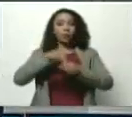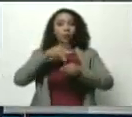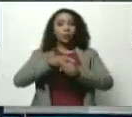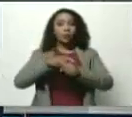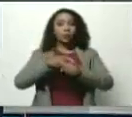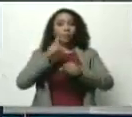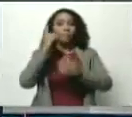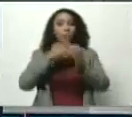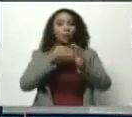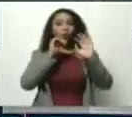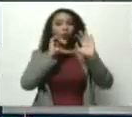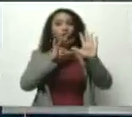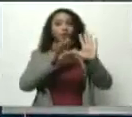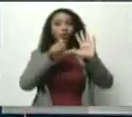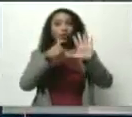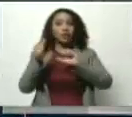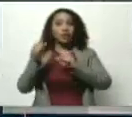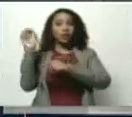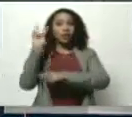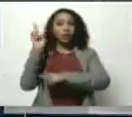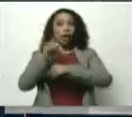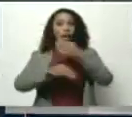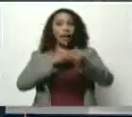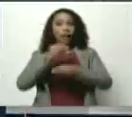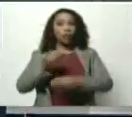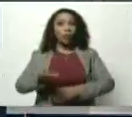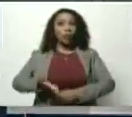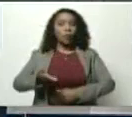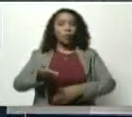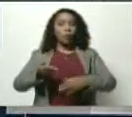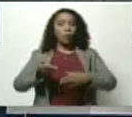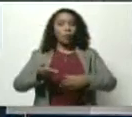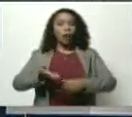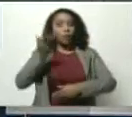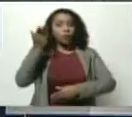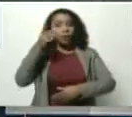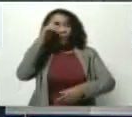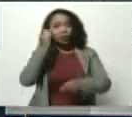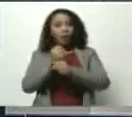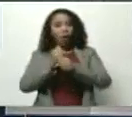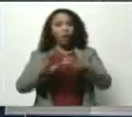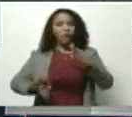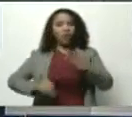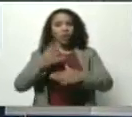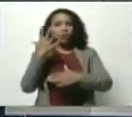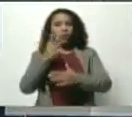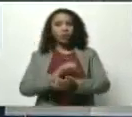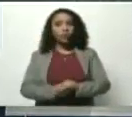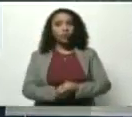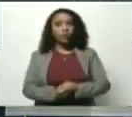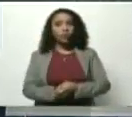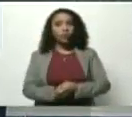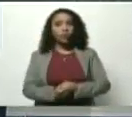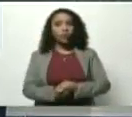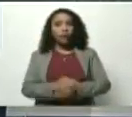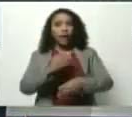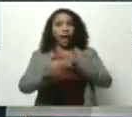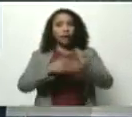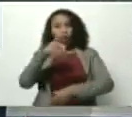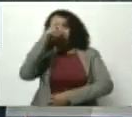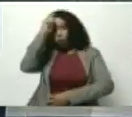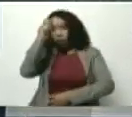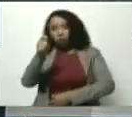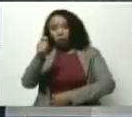en la cual venezuela tuvo un papel primordial para su fundación y que fue reconocida por la organización